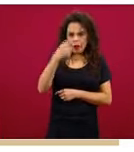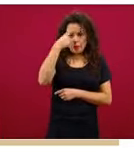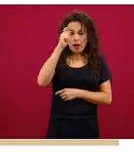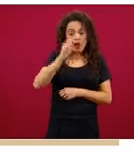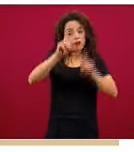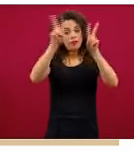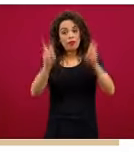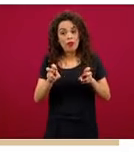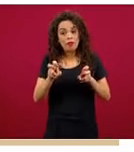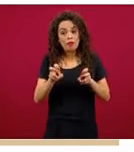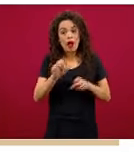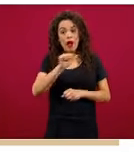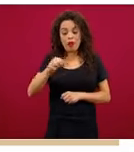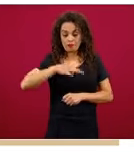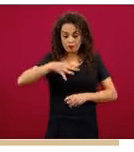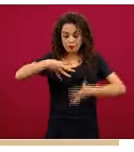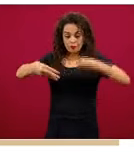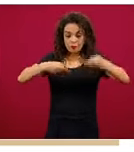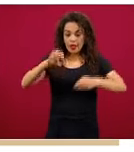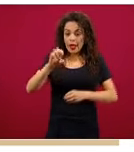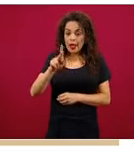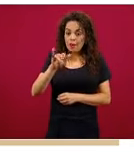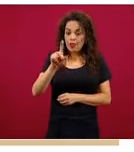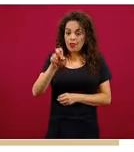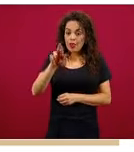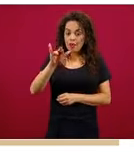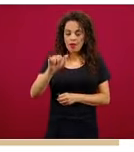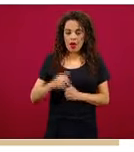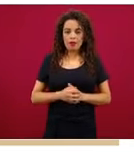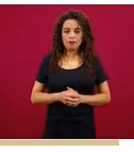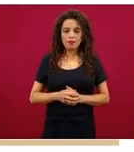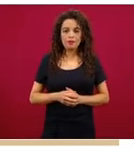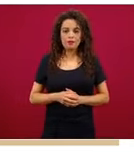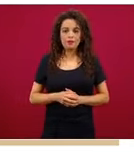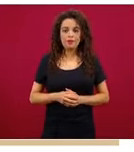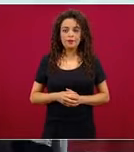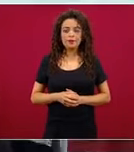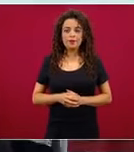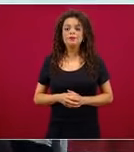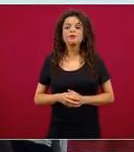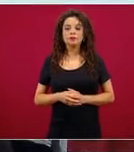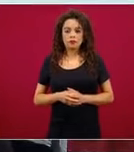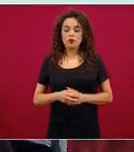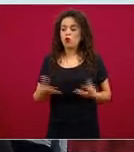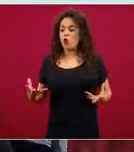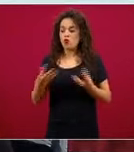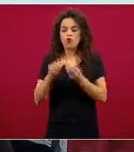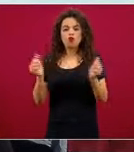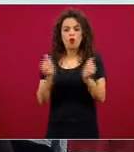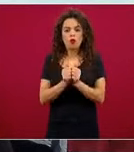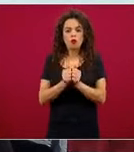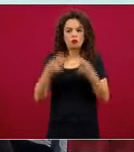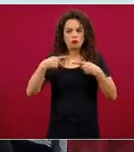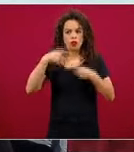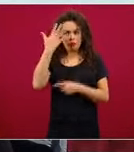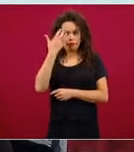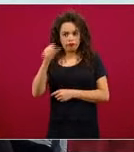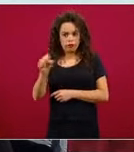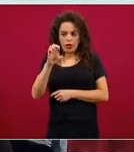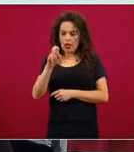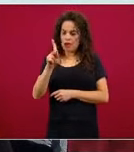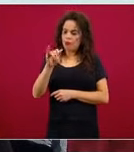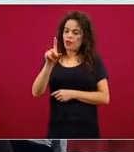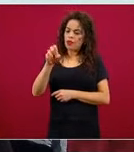epidemias, ¿no? Para el manejo de epidemias, que se mueven al lugar también en compañía de epidemiólogos, tanto los estatales como